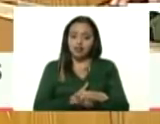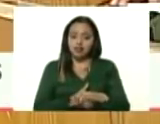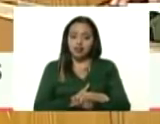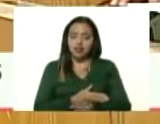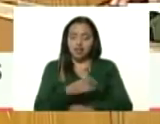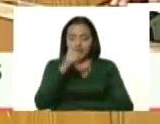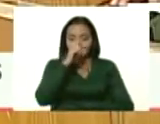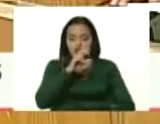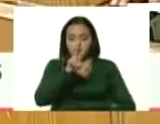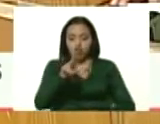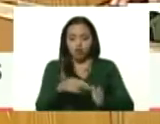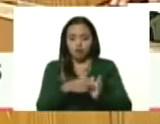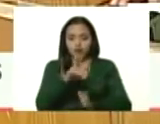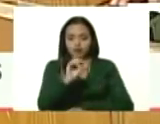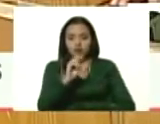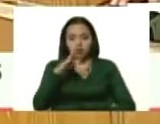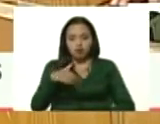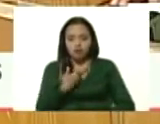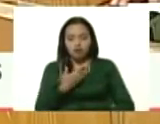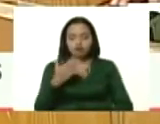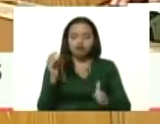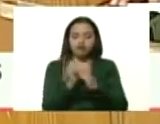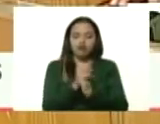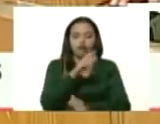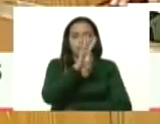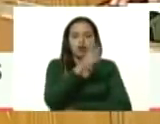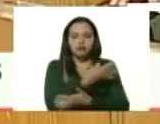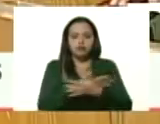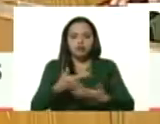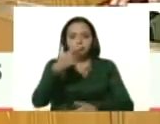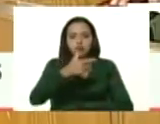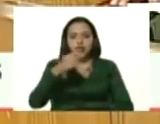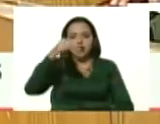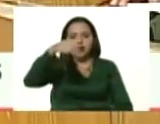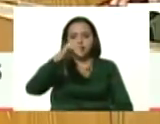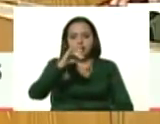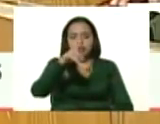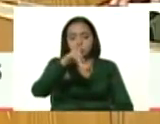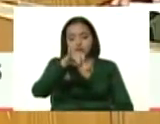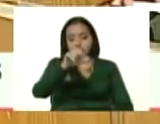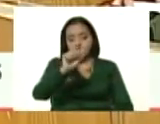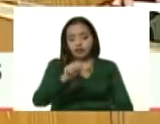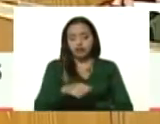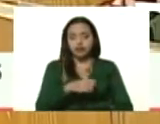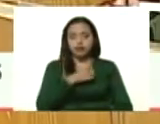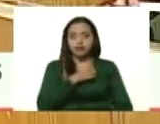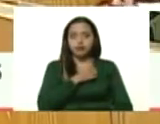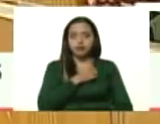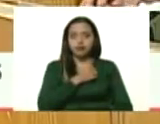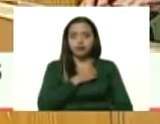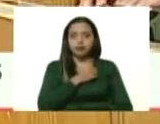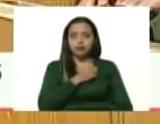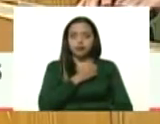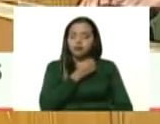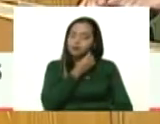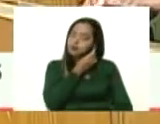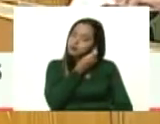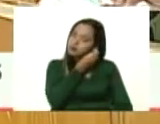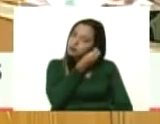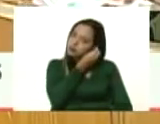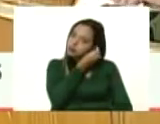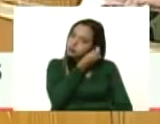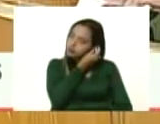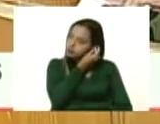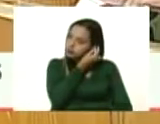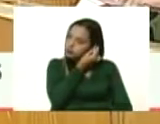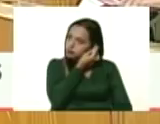año 2020, llegaremos a los 4 millones de milicianos y milicianas. Aquí estaba viendo, tenemos